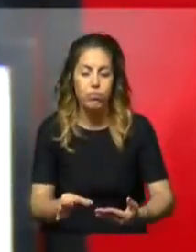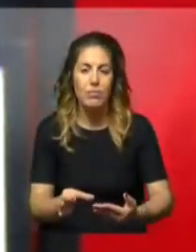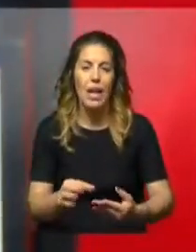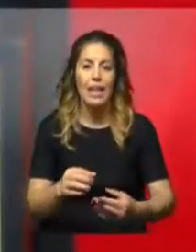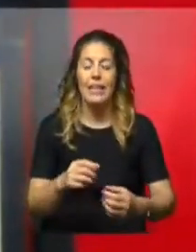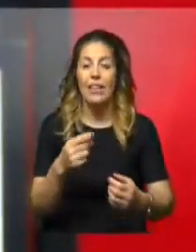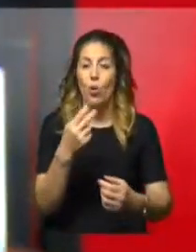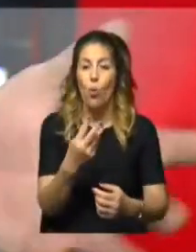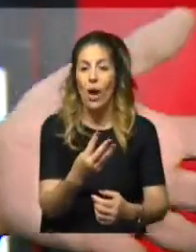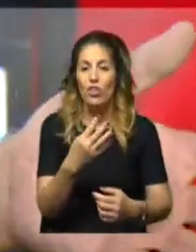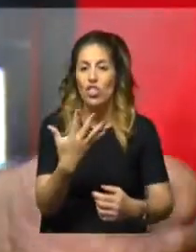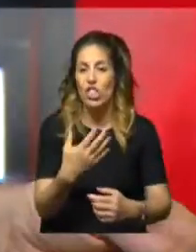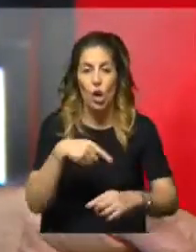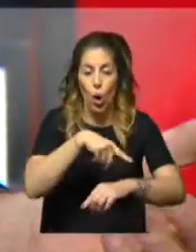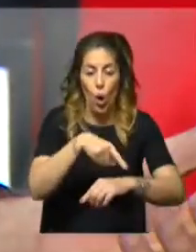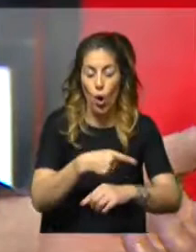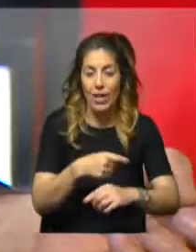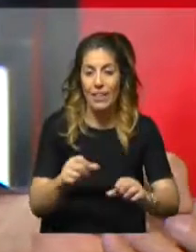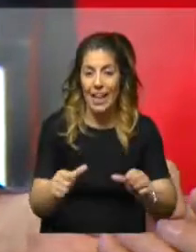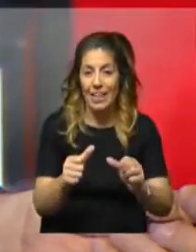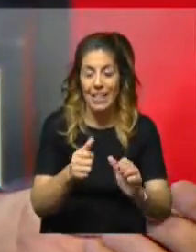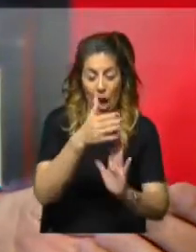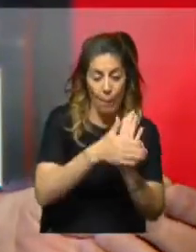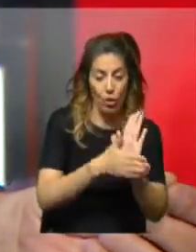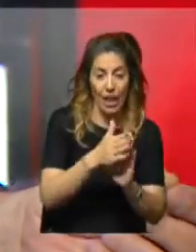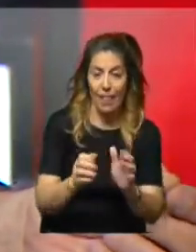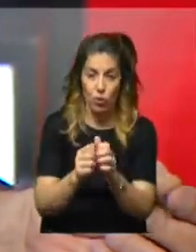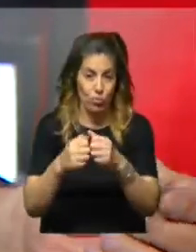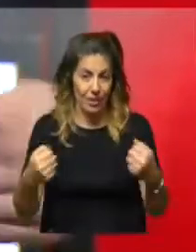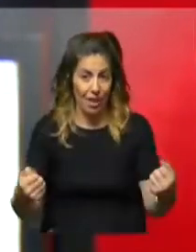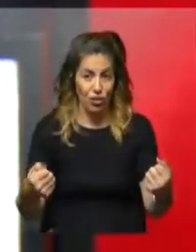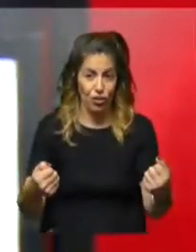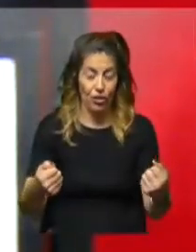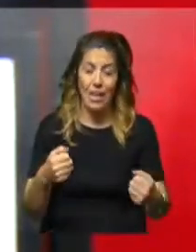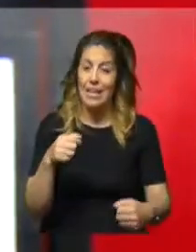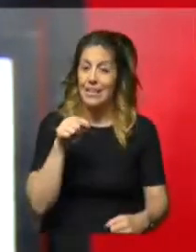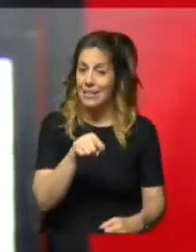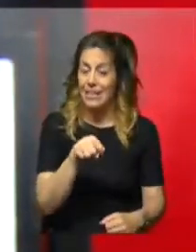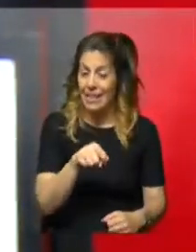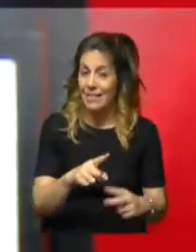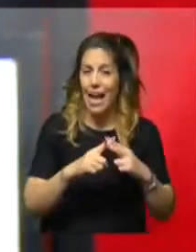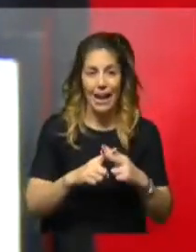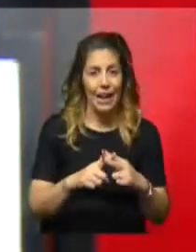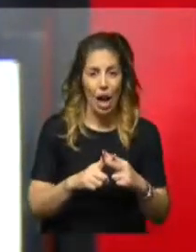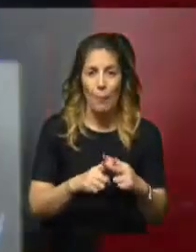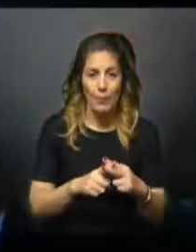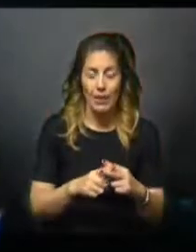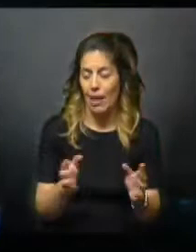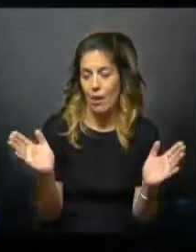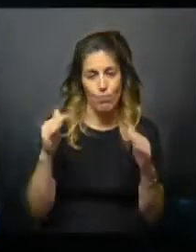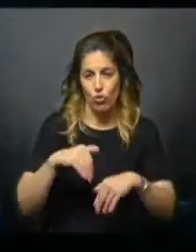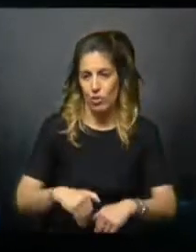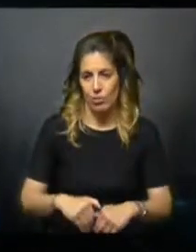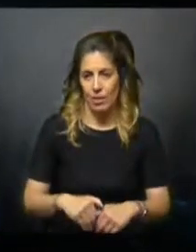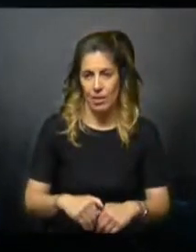cuatro o cinco horas una una portada de un diario o sea que sin ese sin esa herramienta era imposible